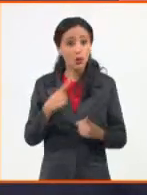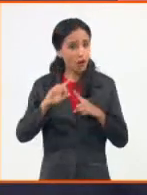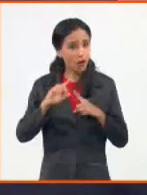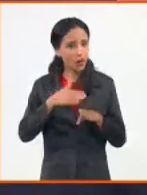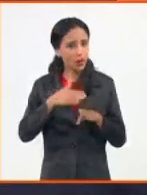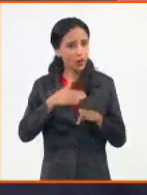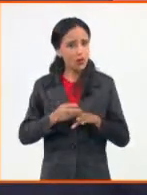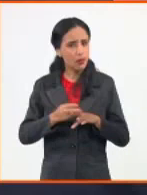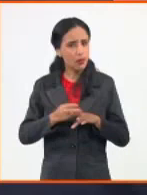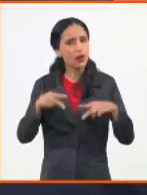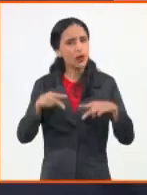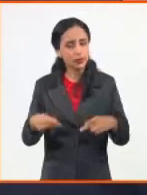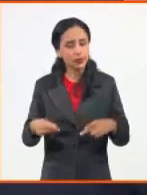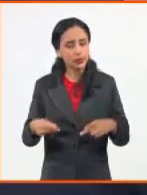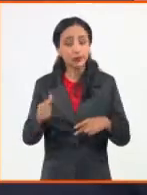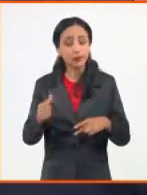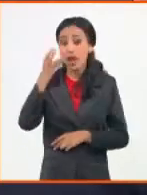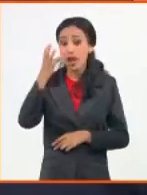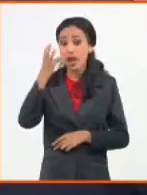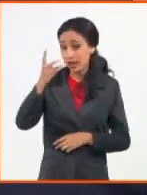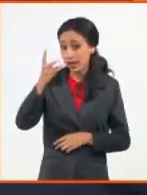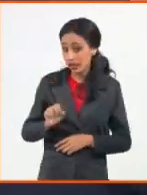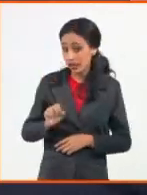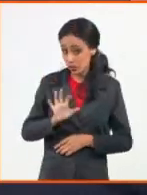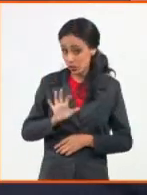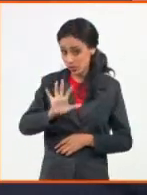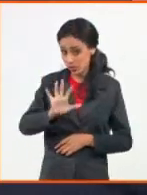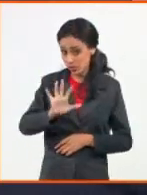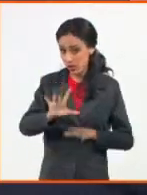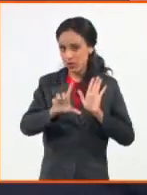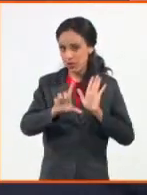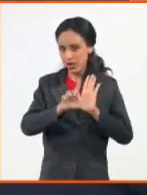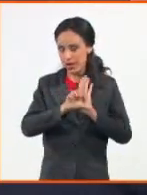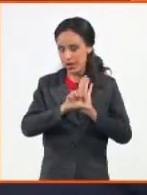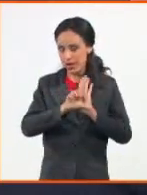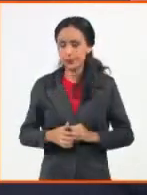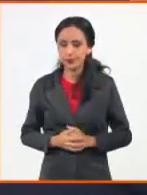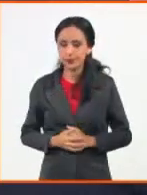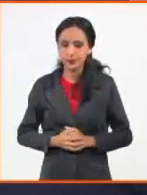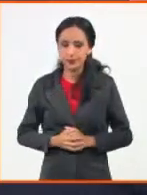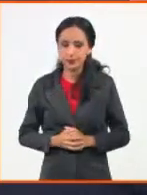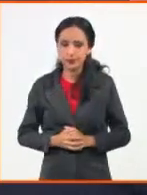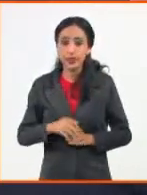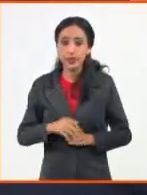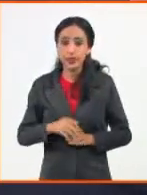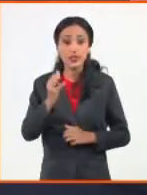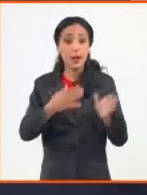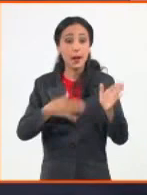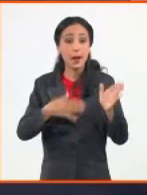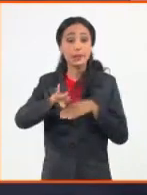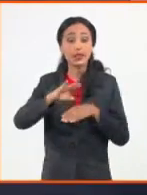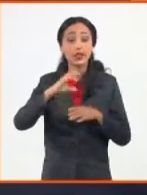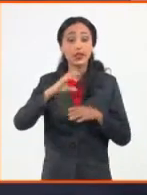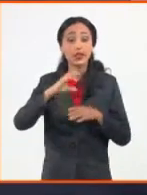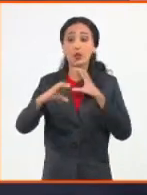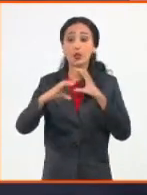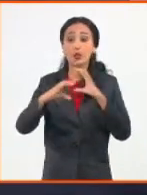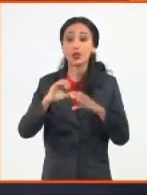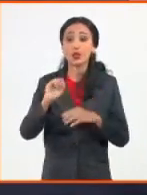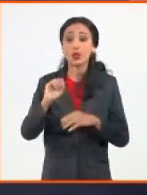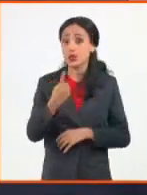decreto el artículo 5 del decreto le fija el ministerio de comunicaciones que además aprovecho para decir que no sólo es el